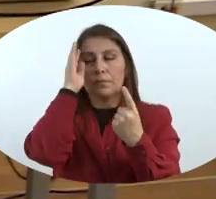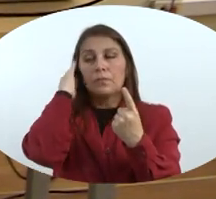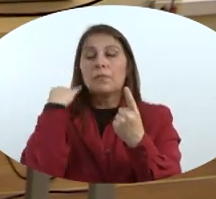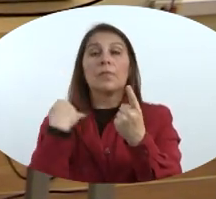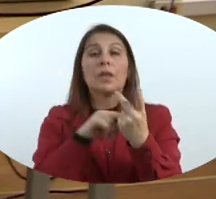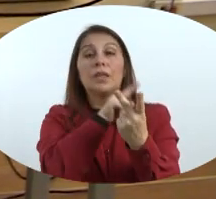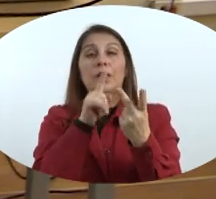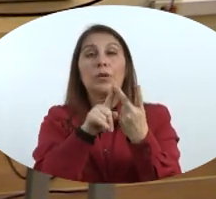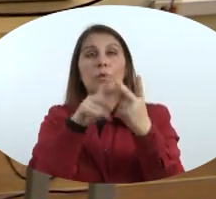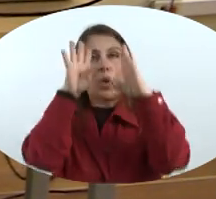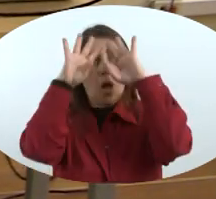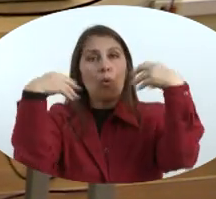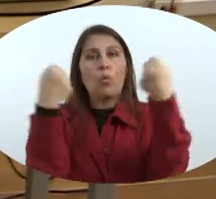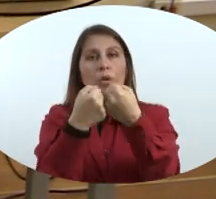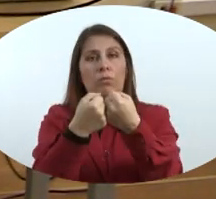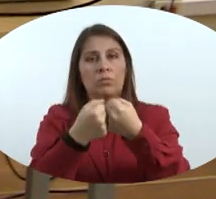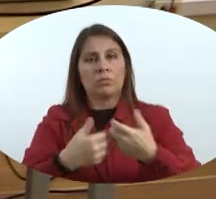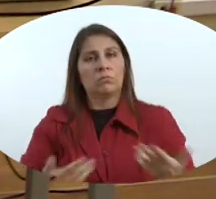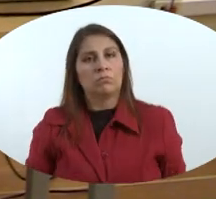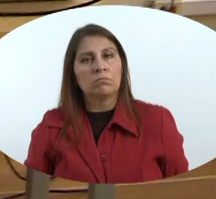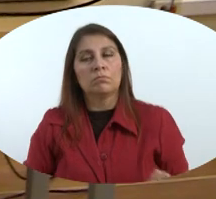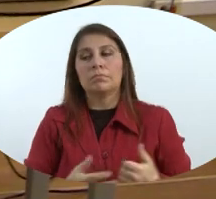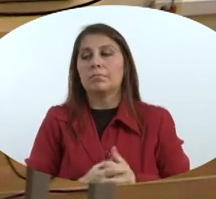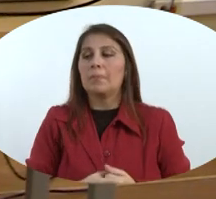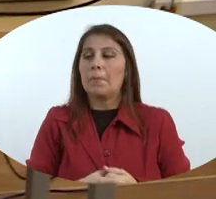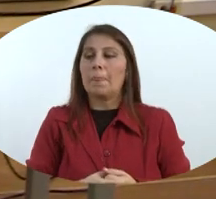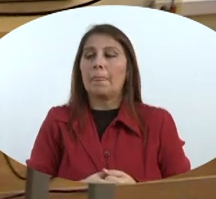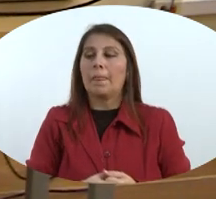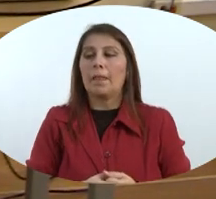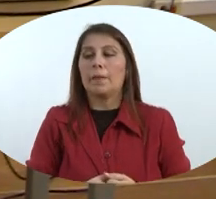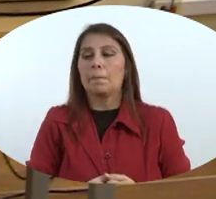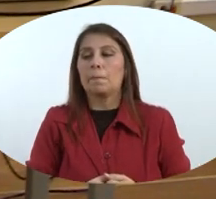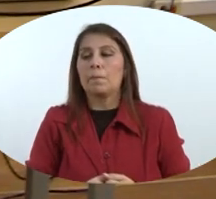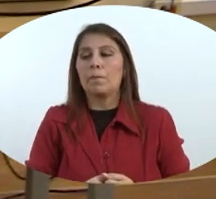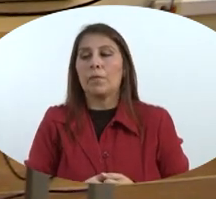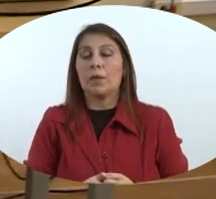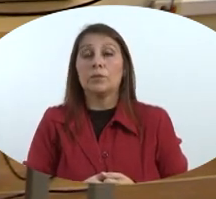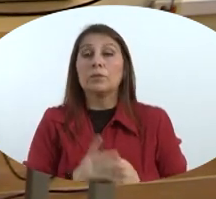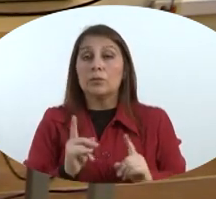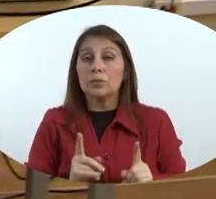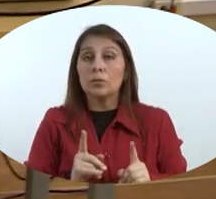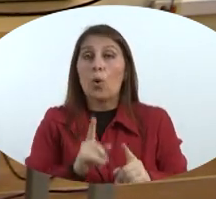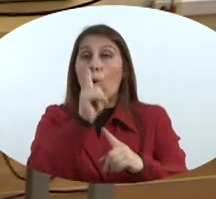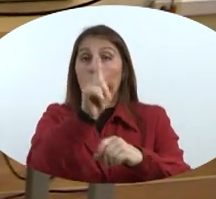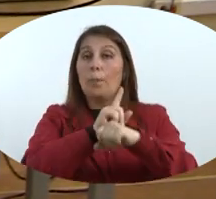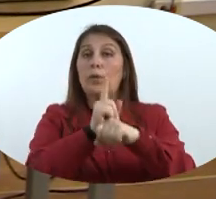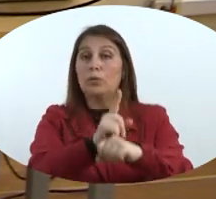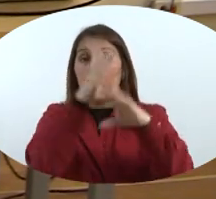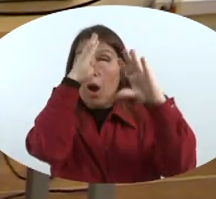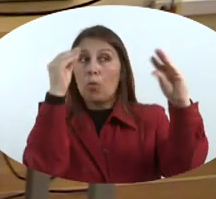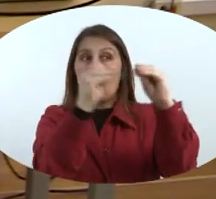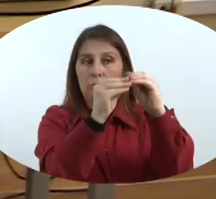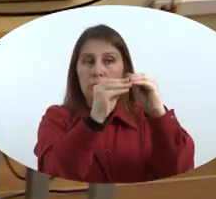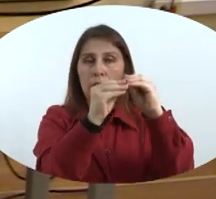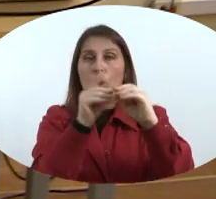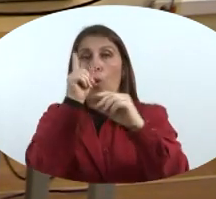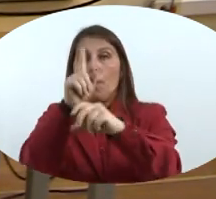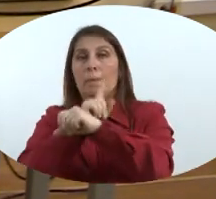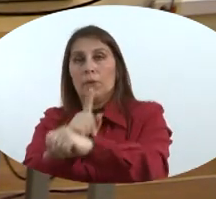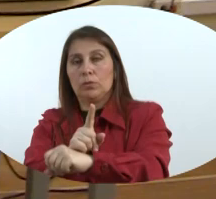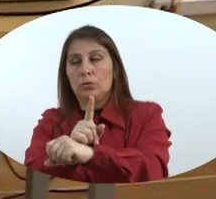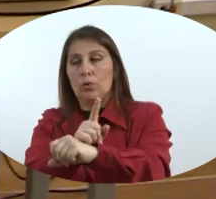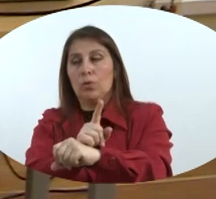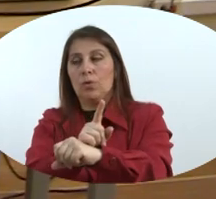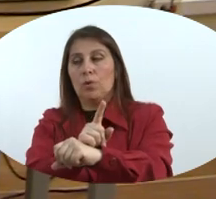que es el tema de los acuerdos si entonces vamos a darle un minuto al tema de los acuerdos y un